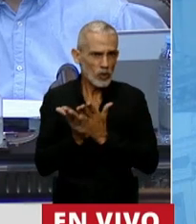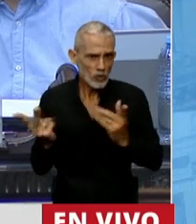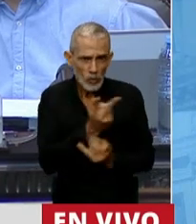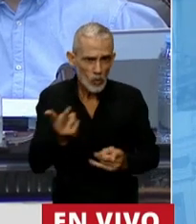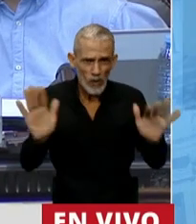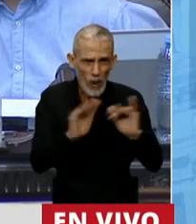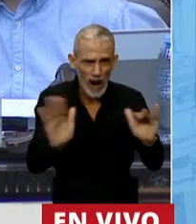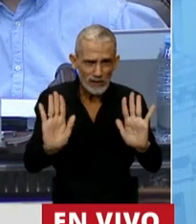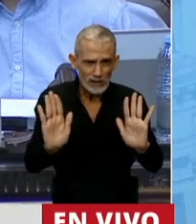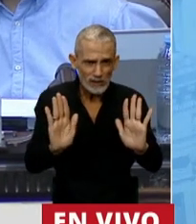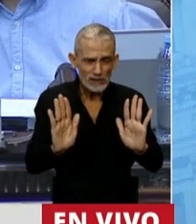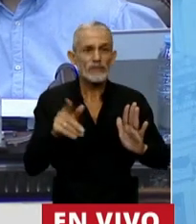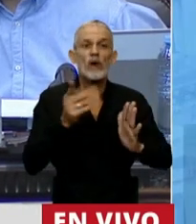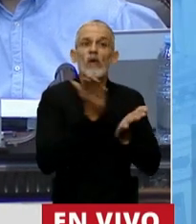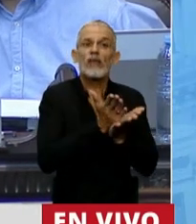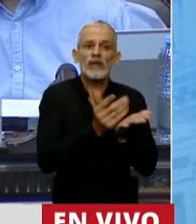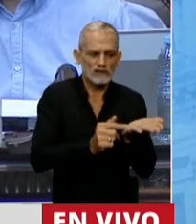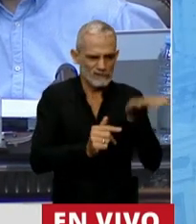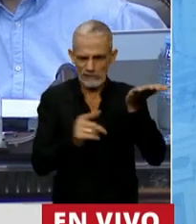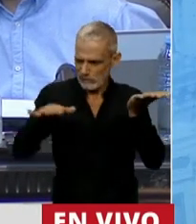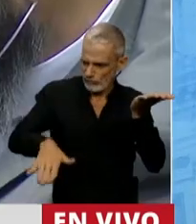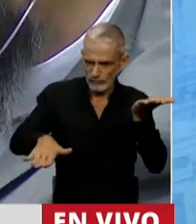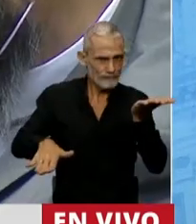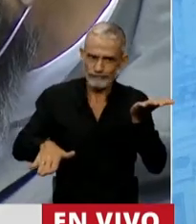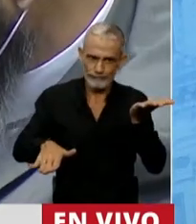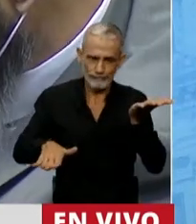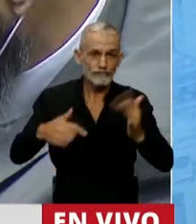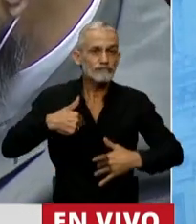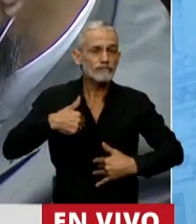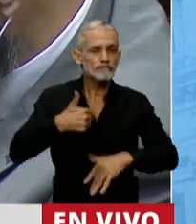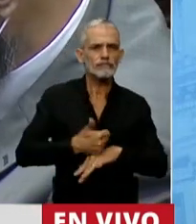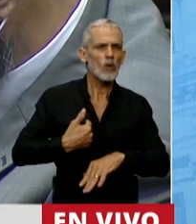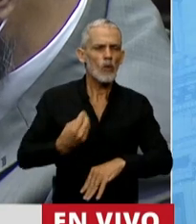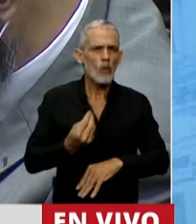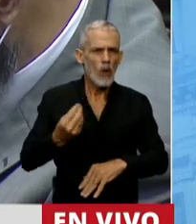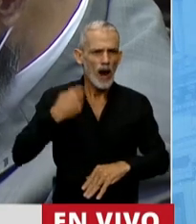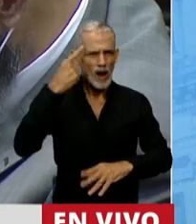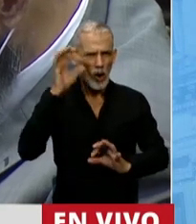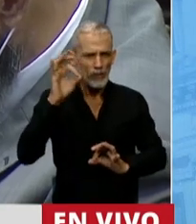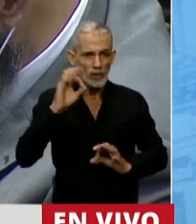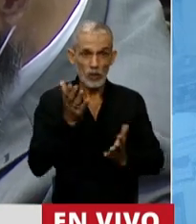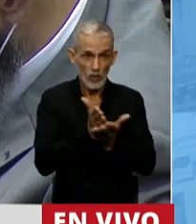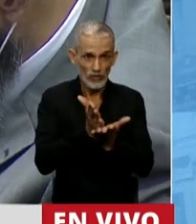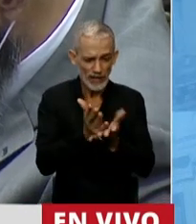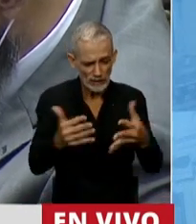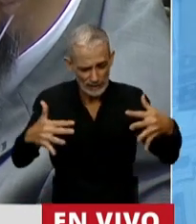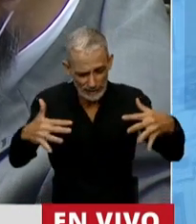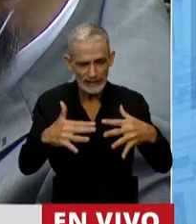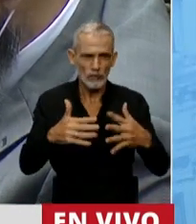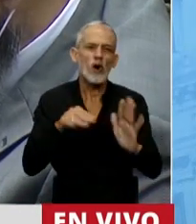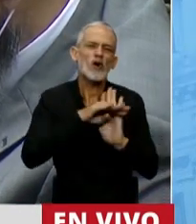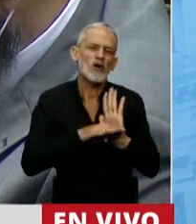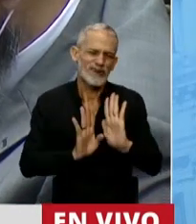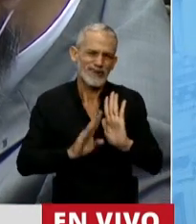el cual se está tratando un derecho de prevalencia. Nuestra postura era un derecho que armonizara, o mejor dicho, una